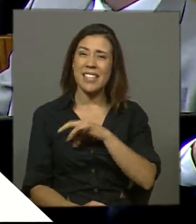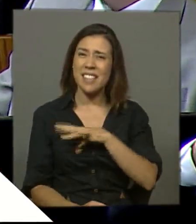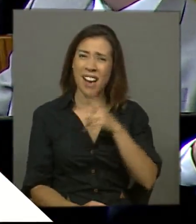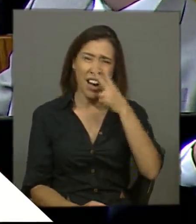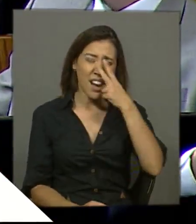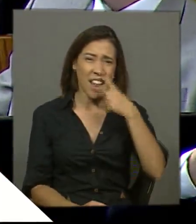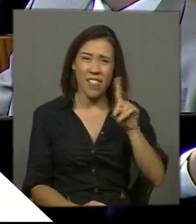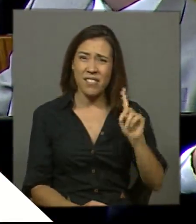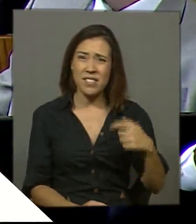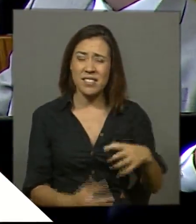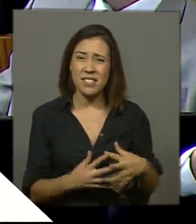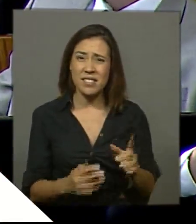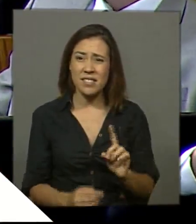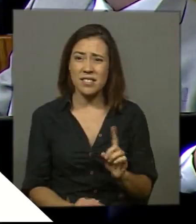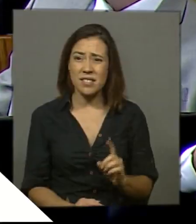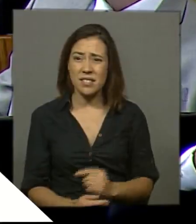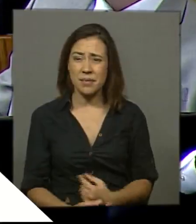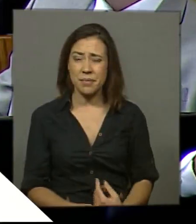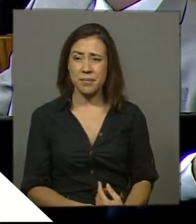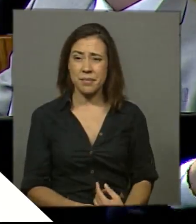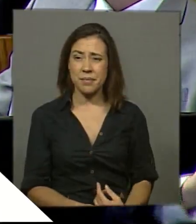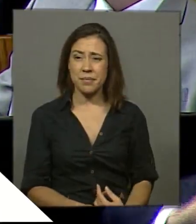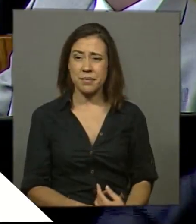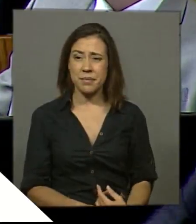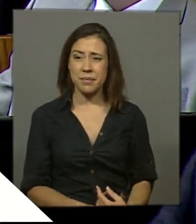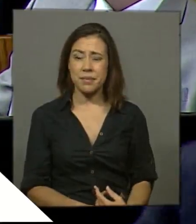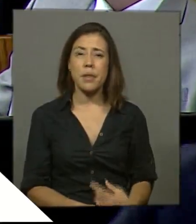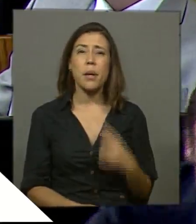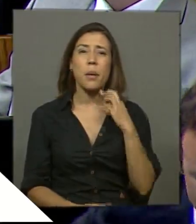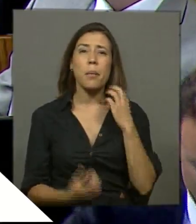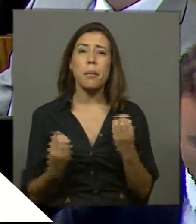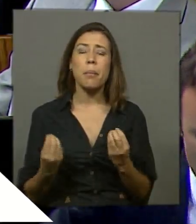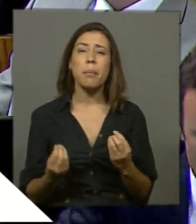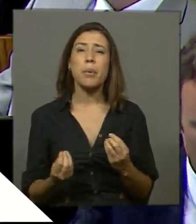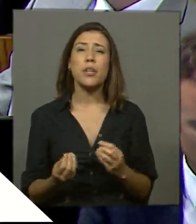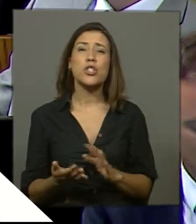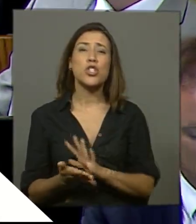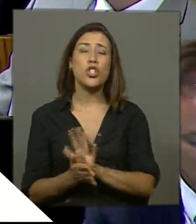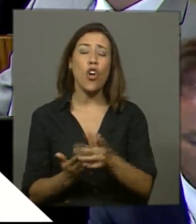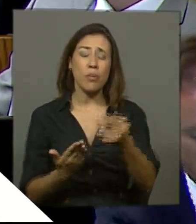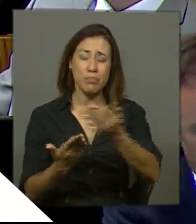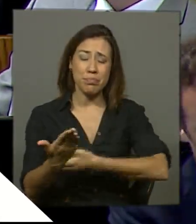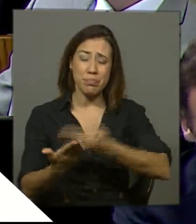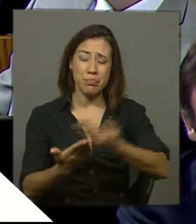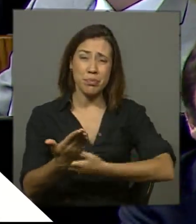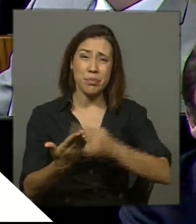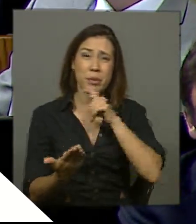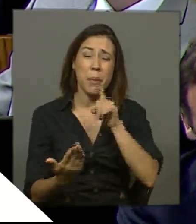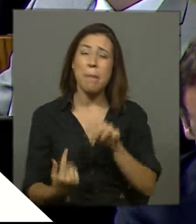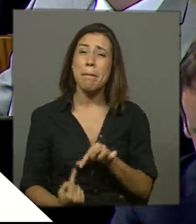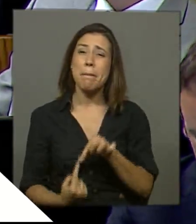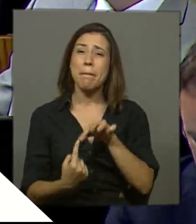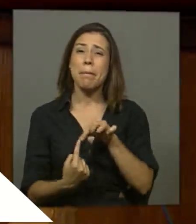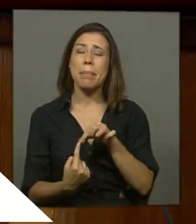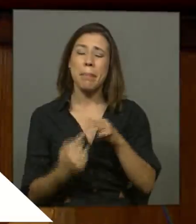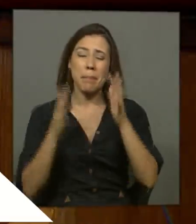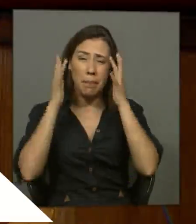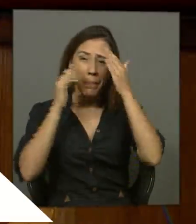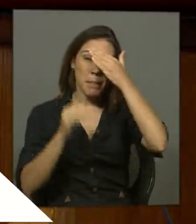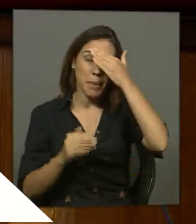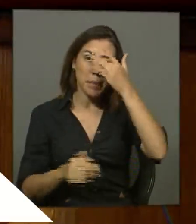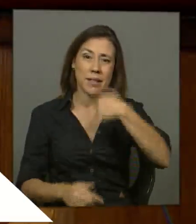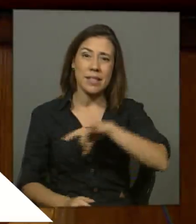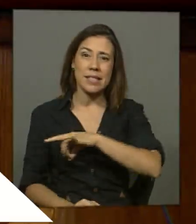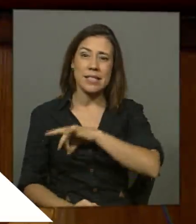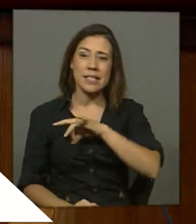de Chicago y sabe por qué estamos hablando de chile porque todas las encuestas revelan que la principal preocupación de los